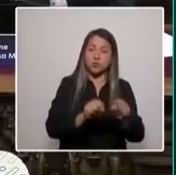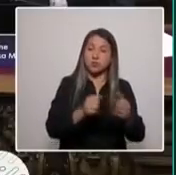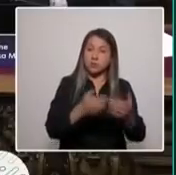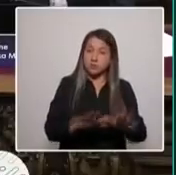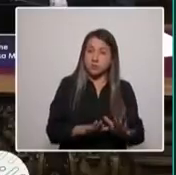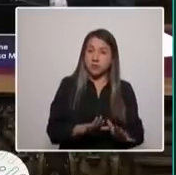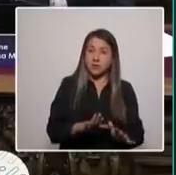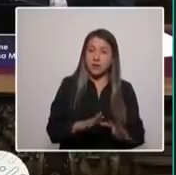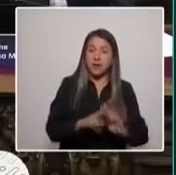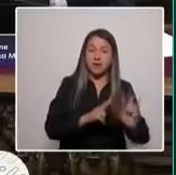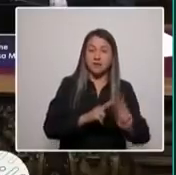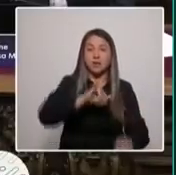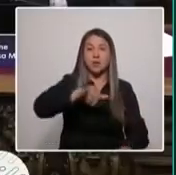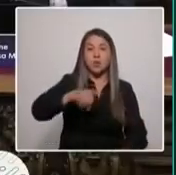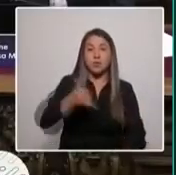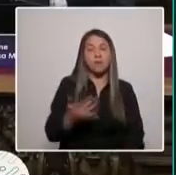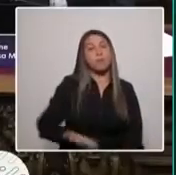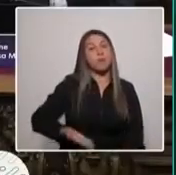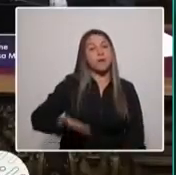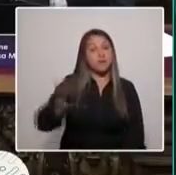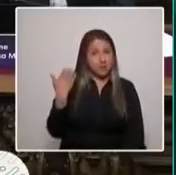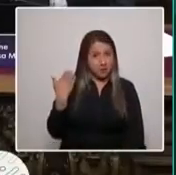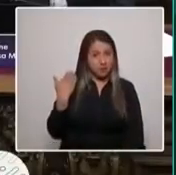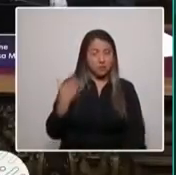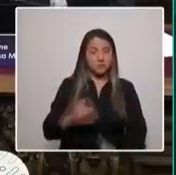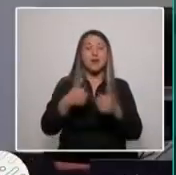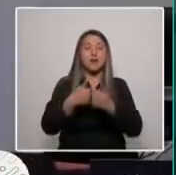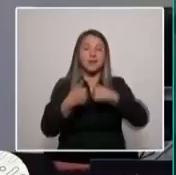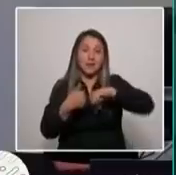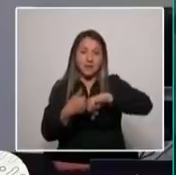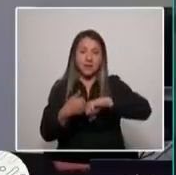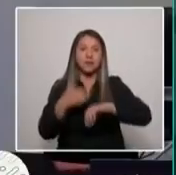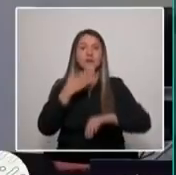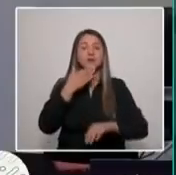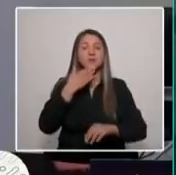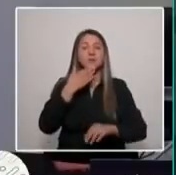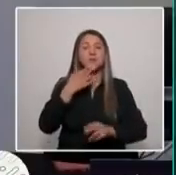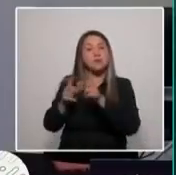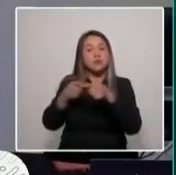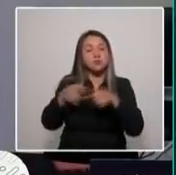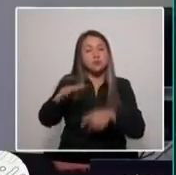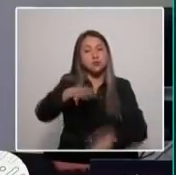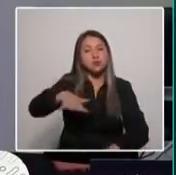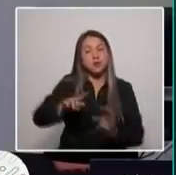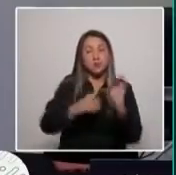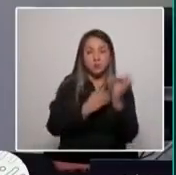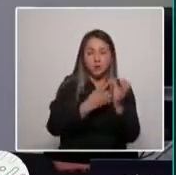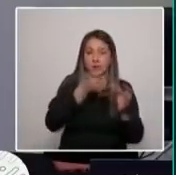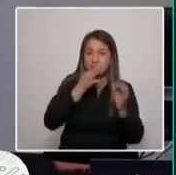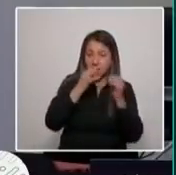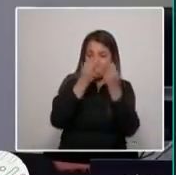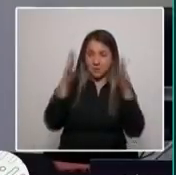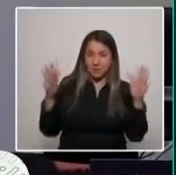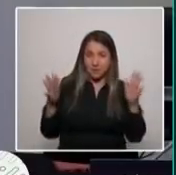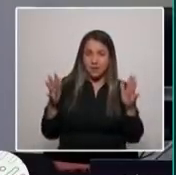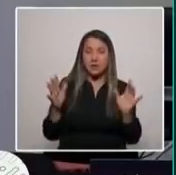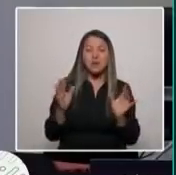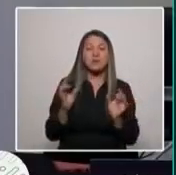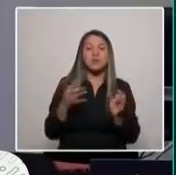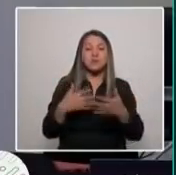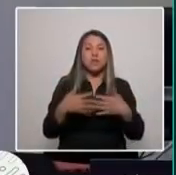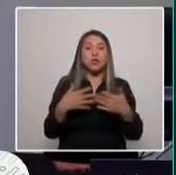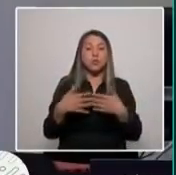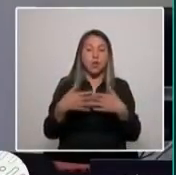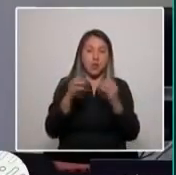muy rigurosa, pero lo más fundamental es que la ampliación de la mesa directiva con estas vicepresidencias integró un sector que